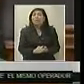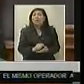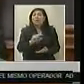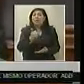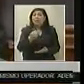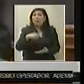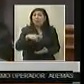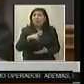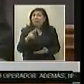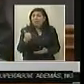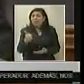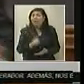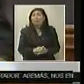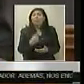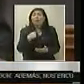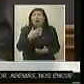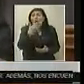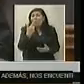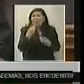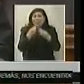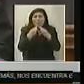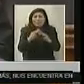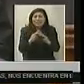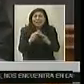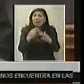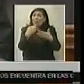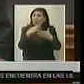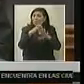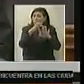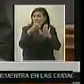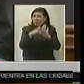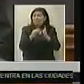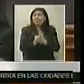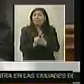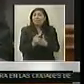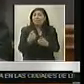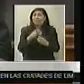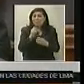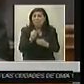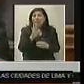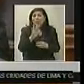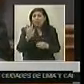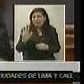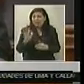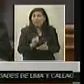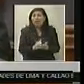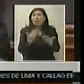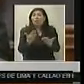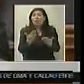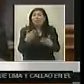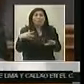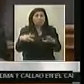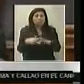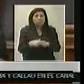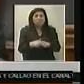y ha obviado el primer ministro. Ha olvidado mencionar el programa de inclusión social Embajada 55, en donde Mocha